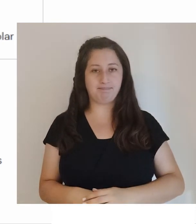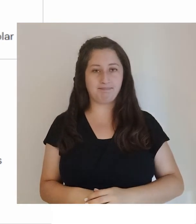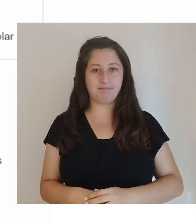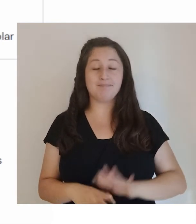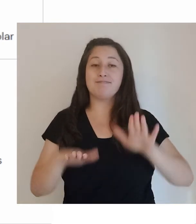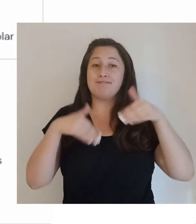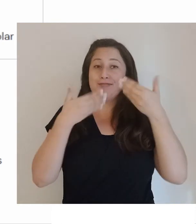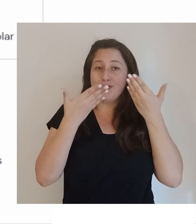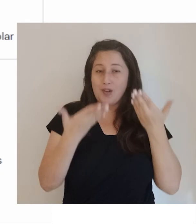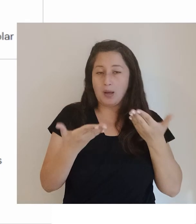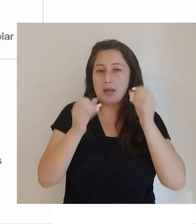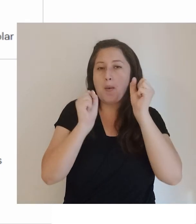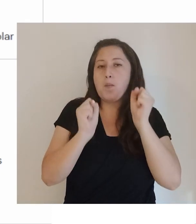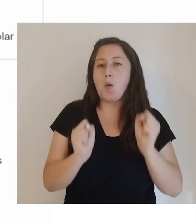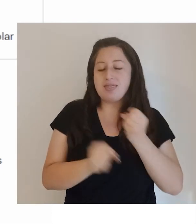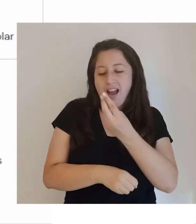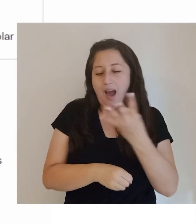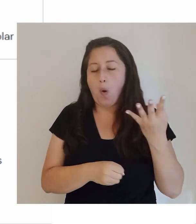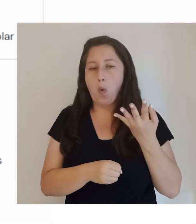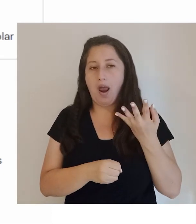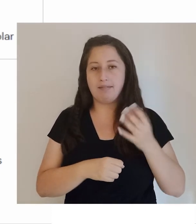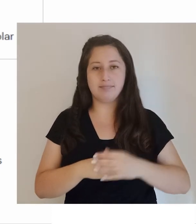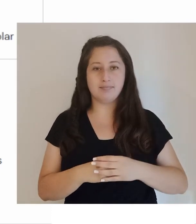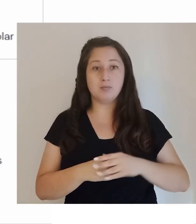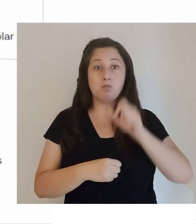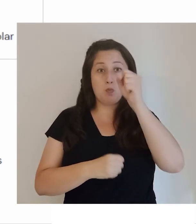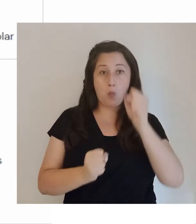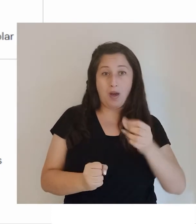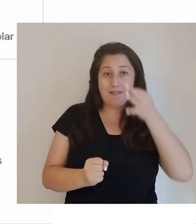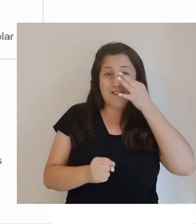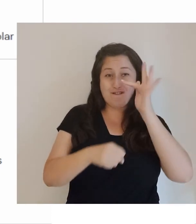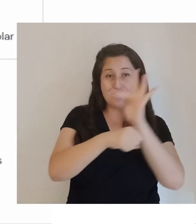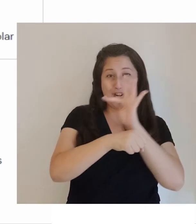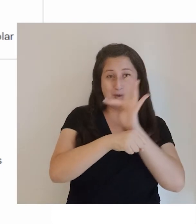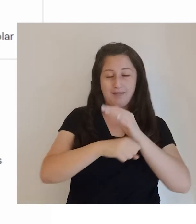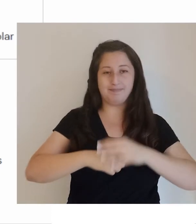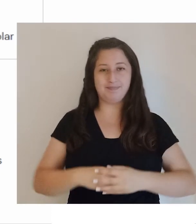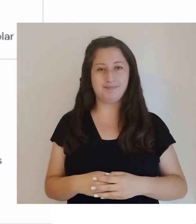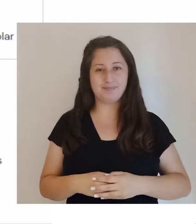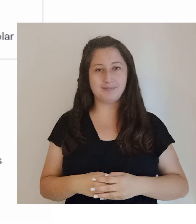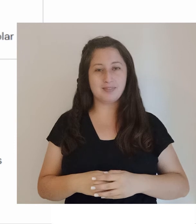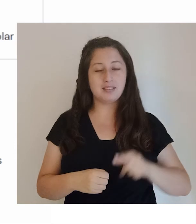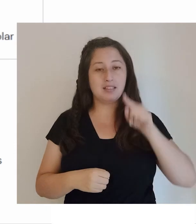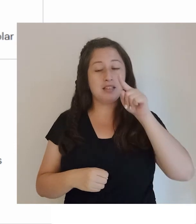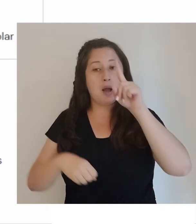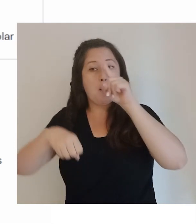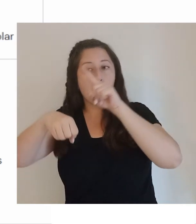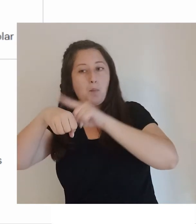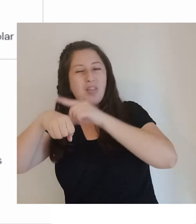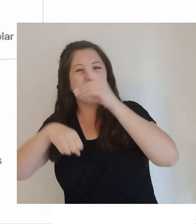vector, por lo que puede ser calculado. Puedes observar la fórmula. La suma de